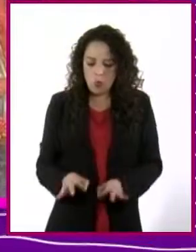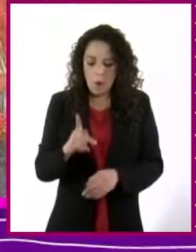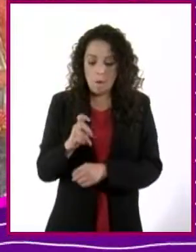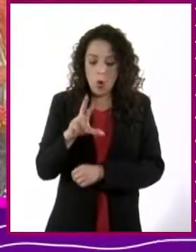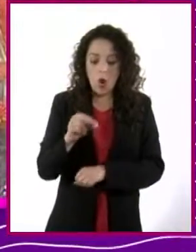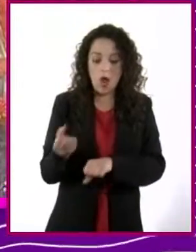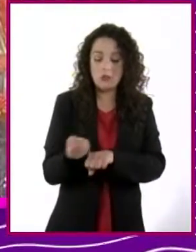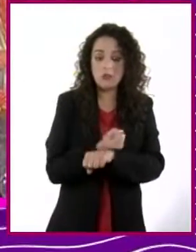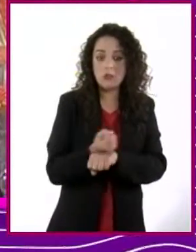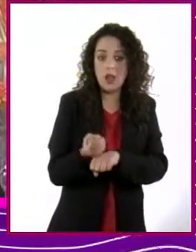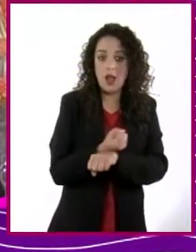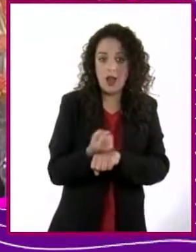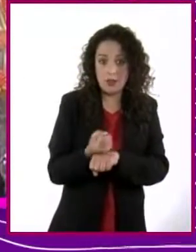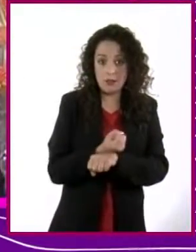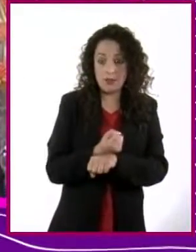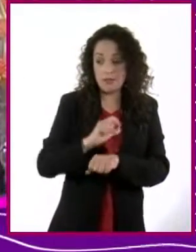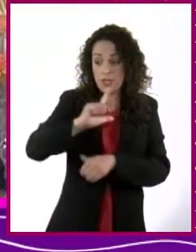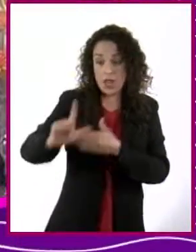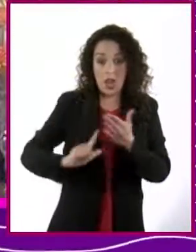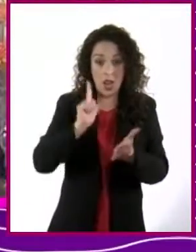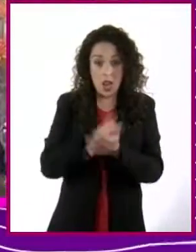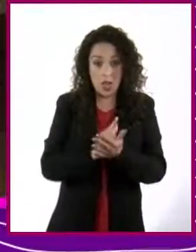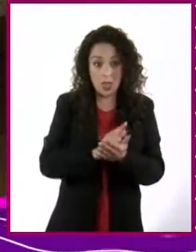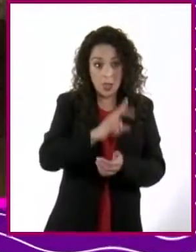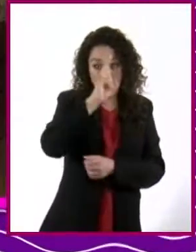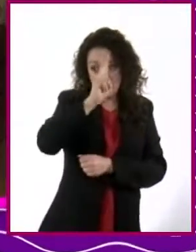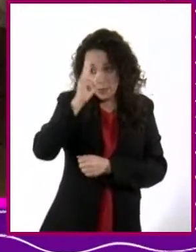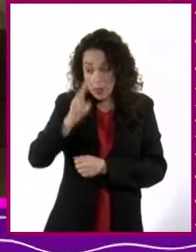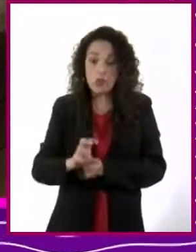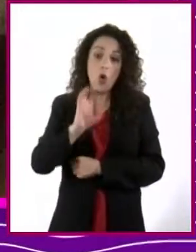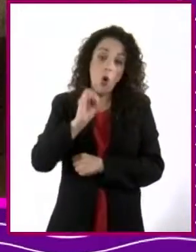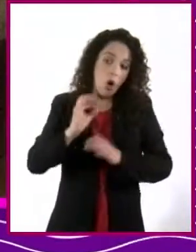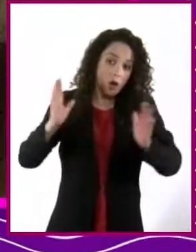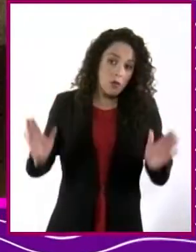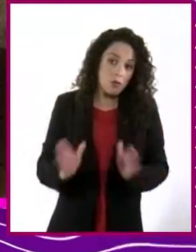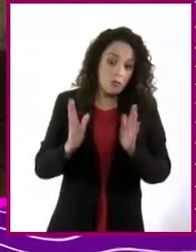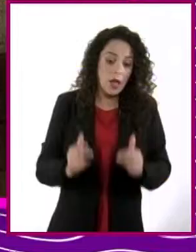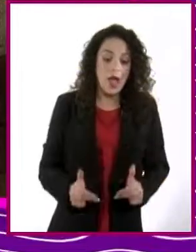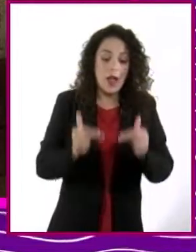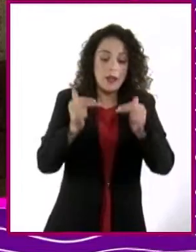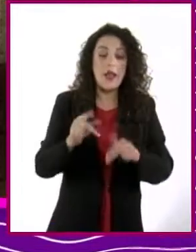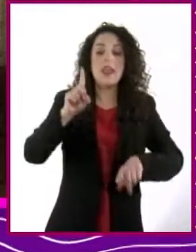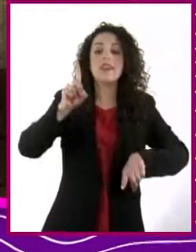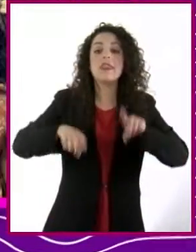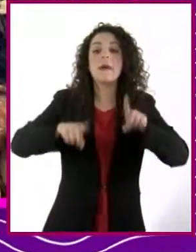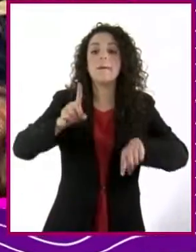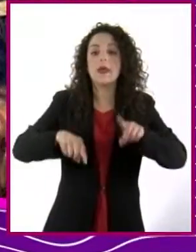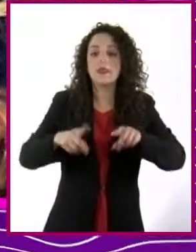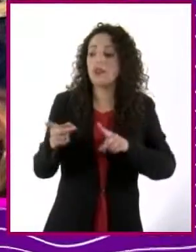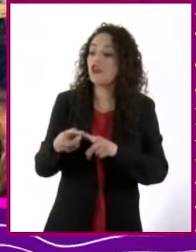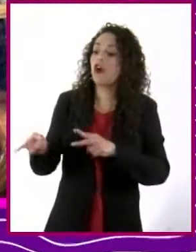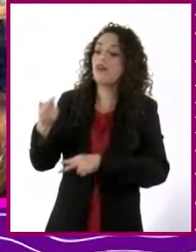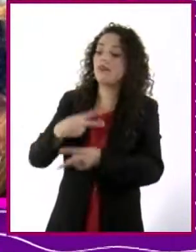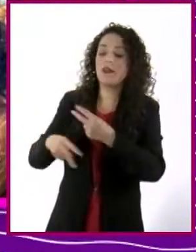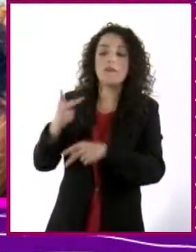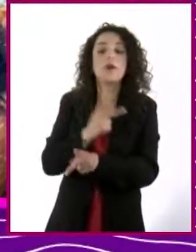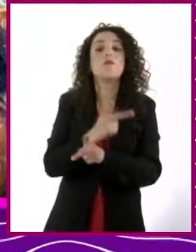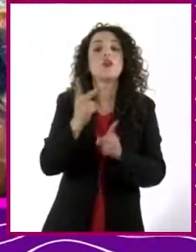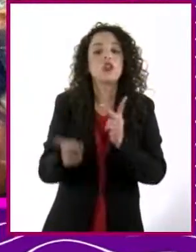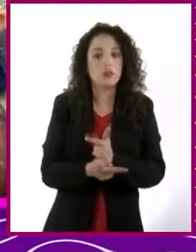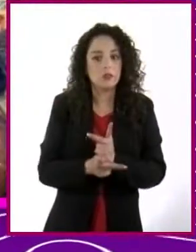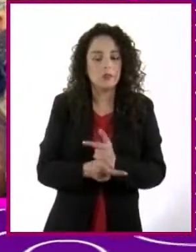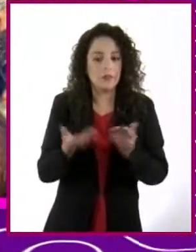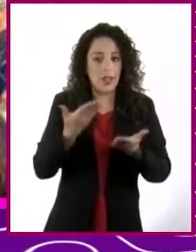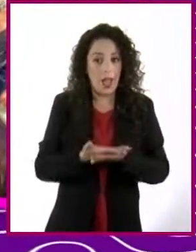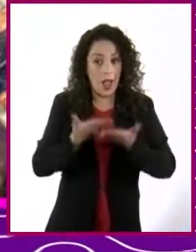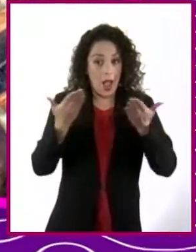Las leyes impedían o estimulaban el comercio, dependiendo del origen del mercader. Ahora vamos a meternos